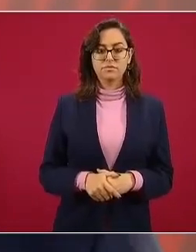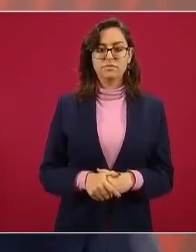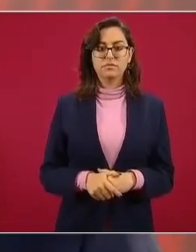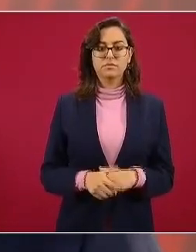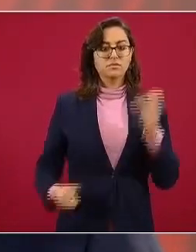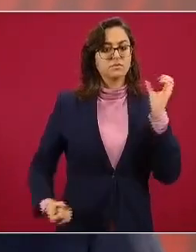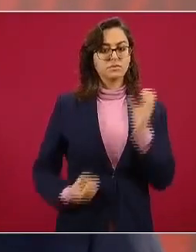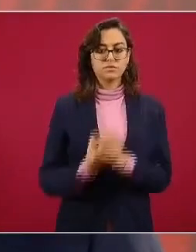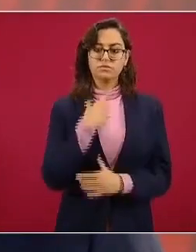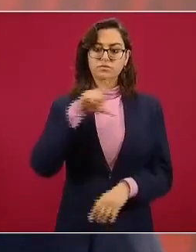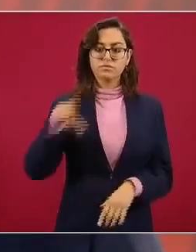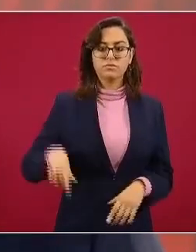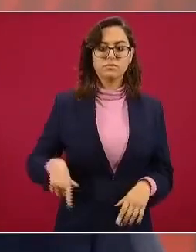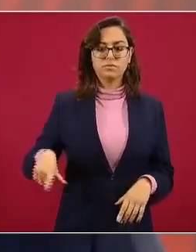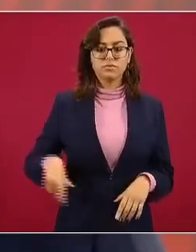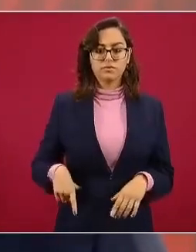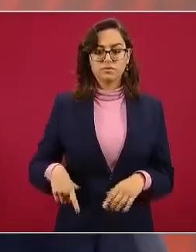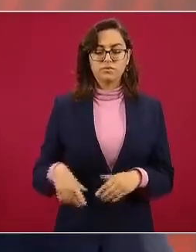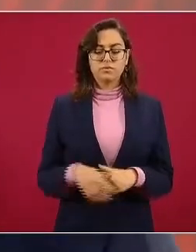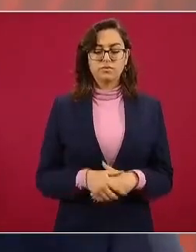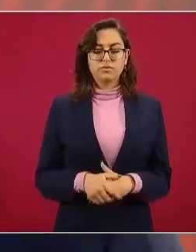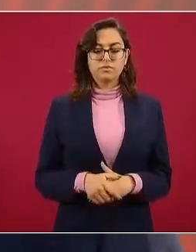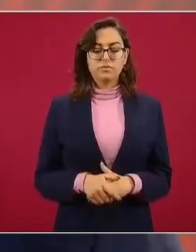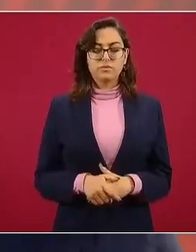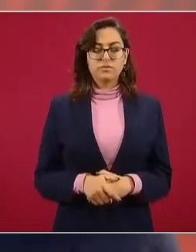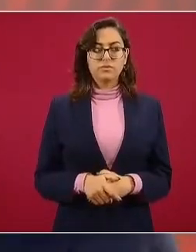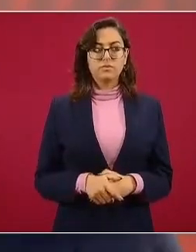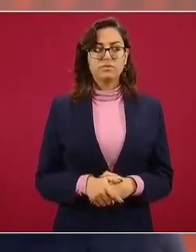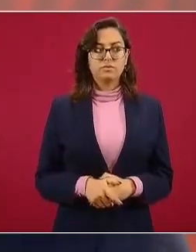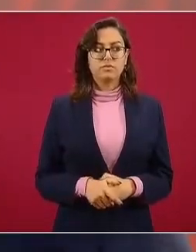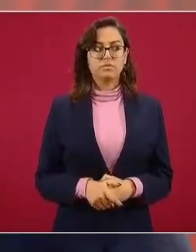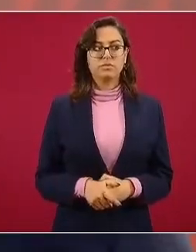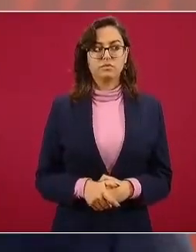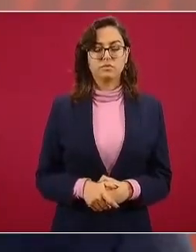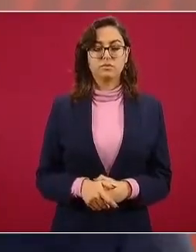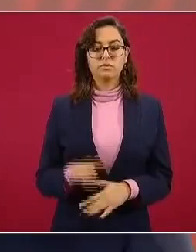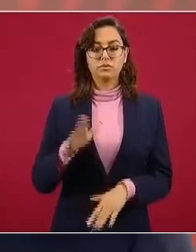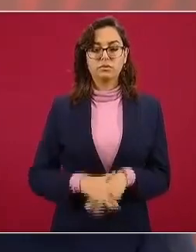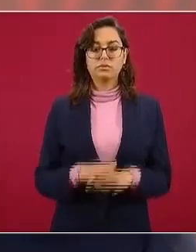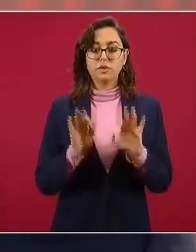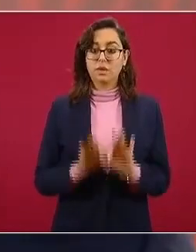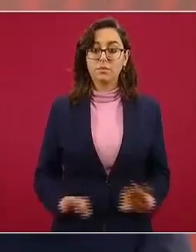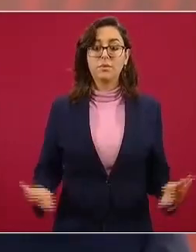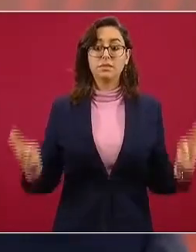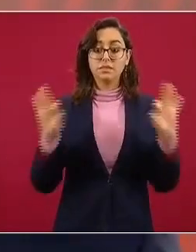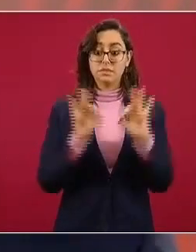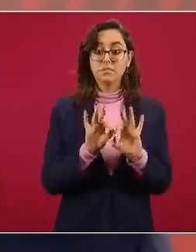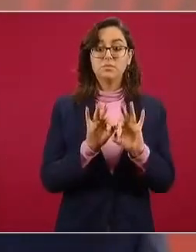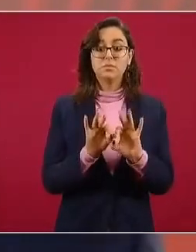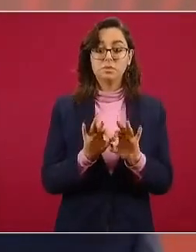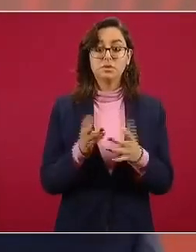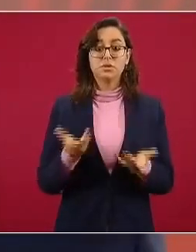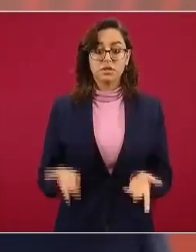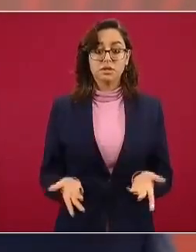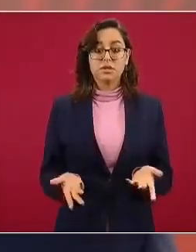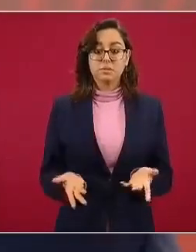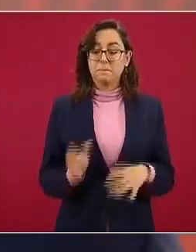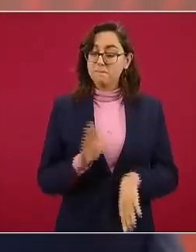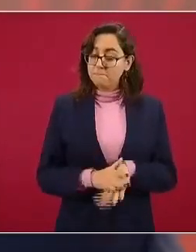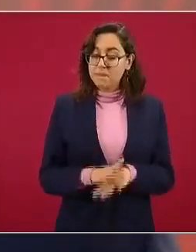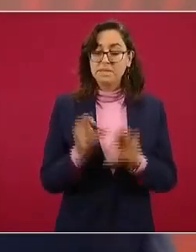otro gobierno. Y lo más importante, lo que nos llevó a esta situación